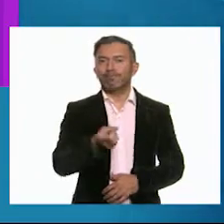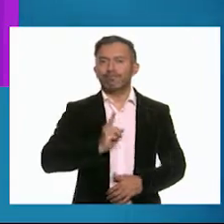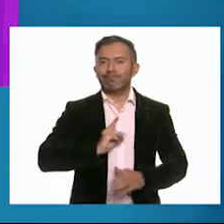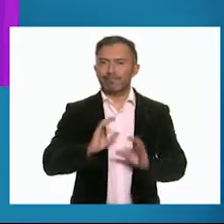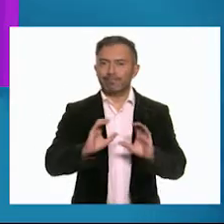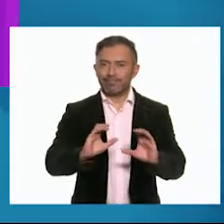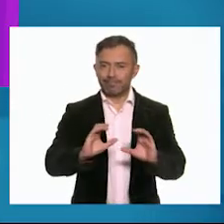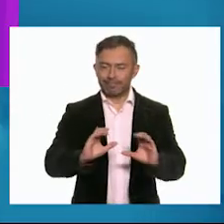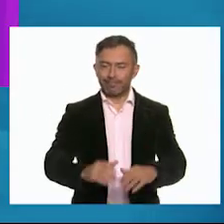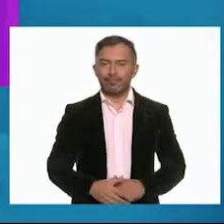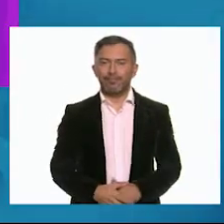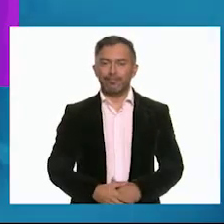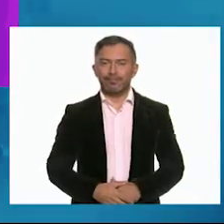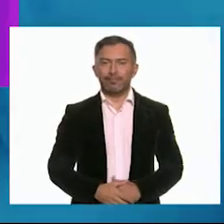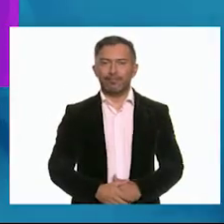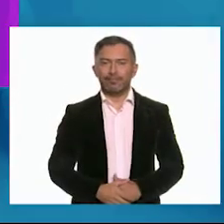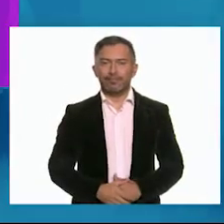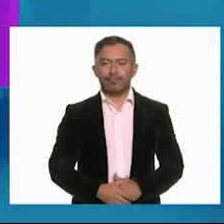unos a los otros.